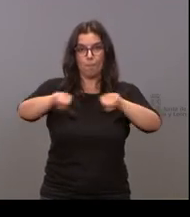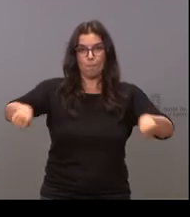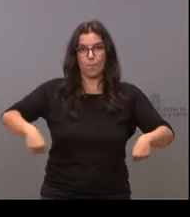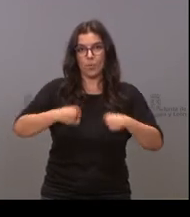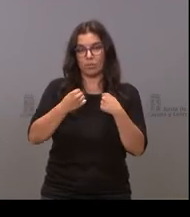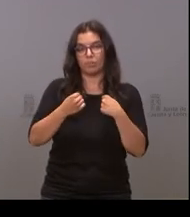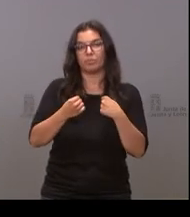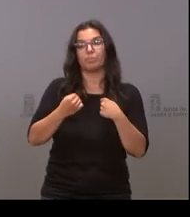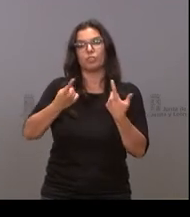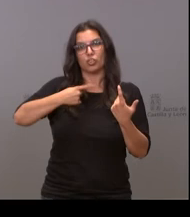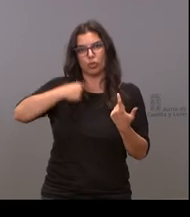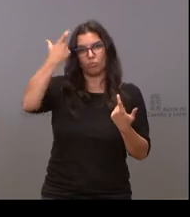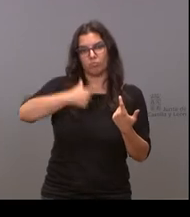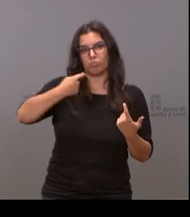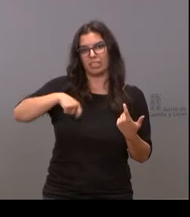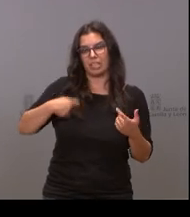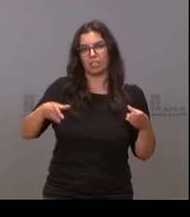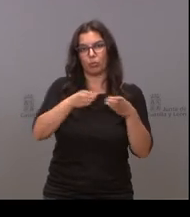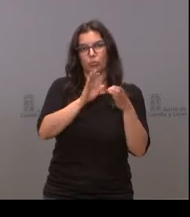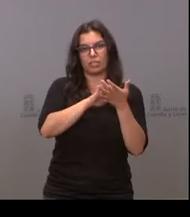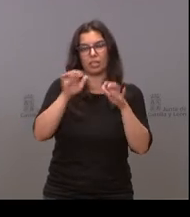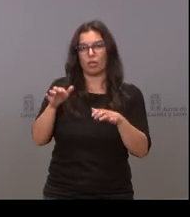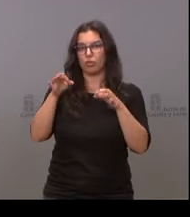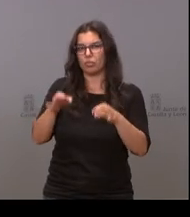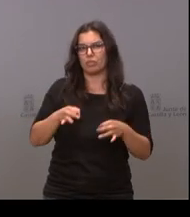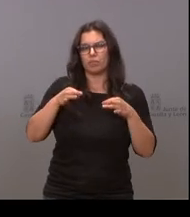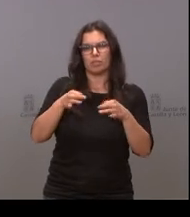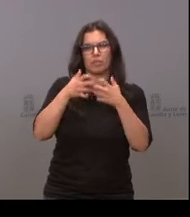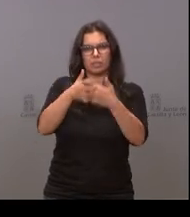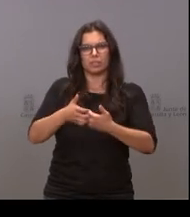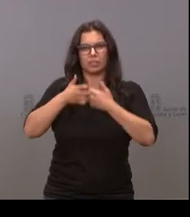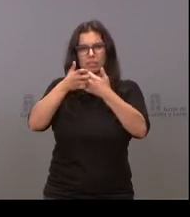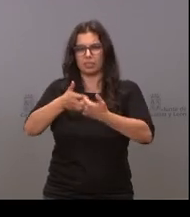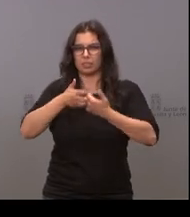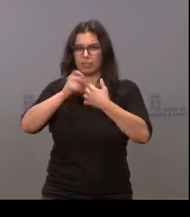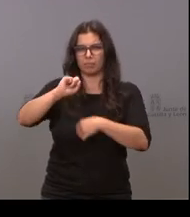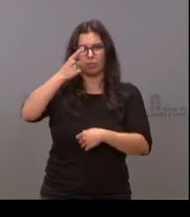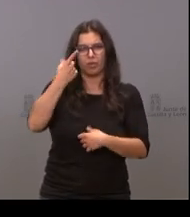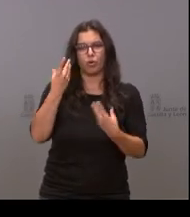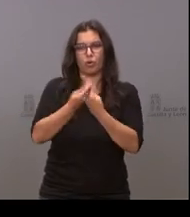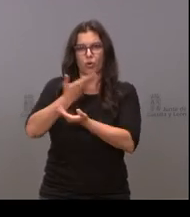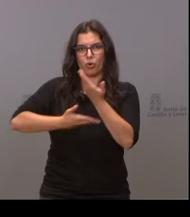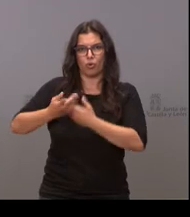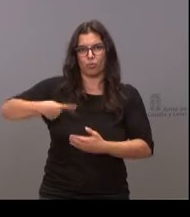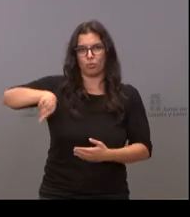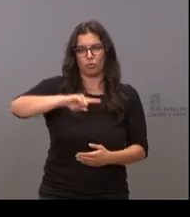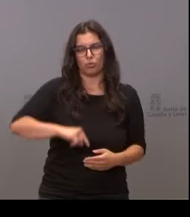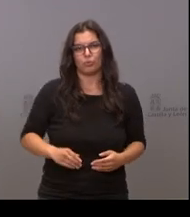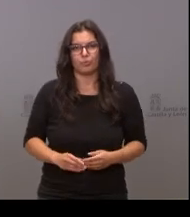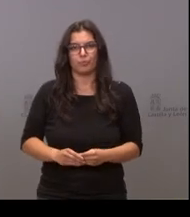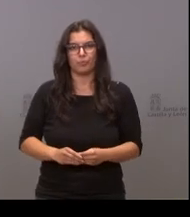al presidente de la junta de castilla y léon en la vanguardia de esa pelea junto con todos vosotros